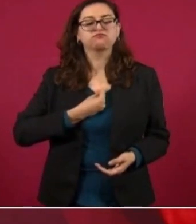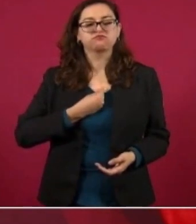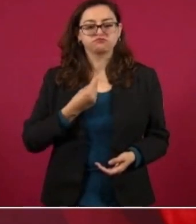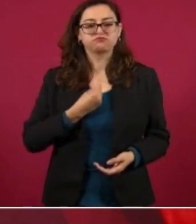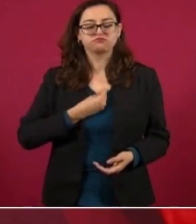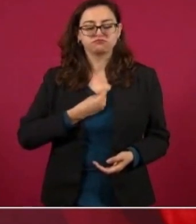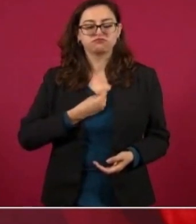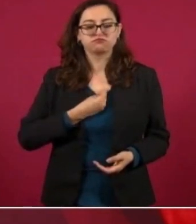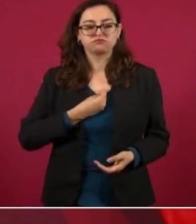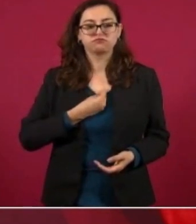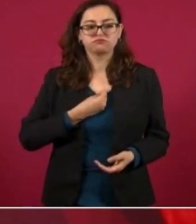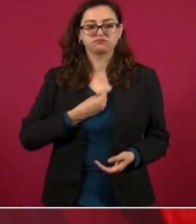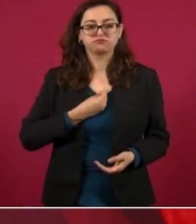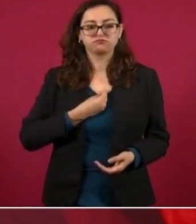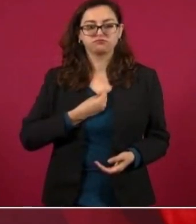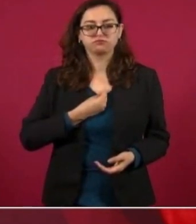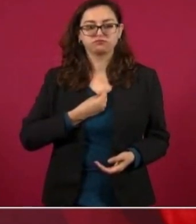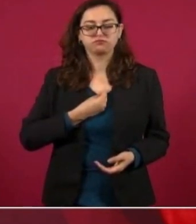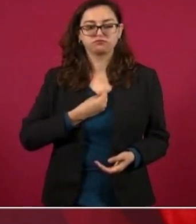y